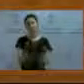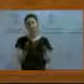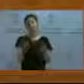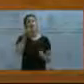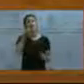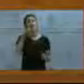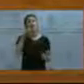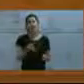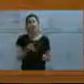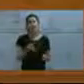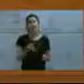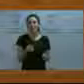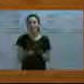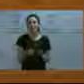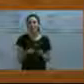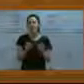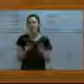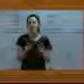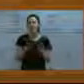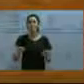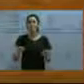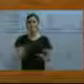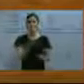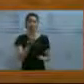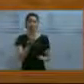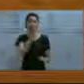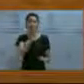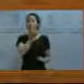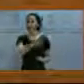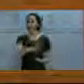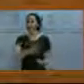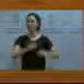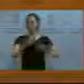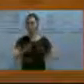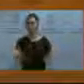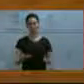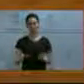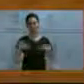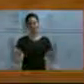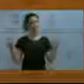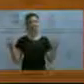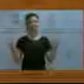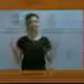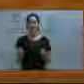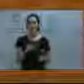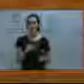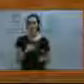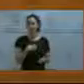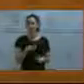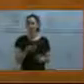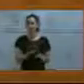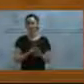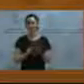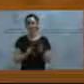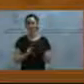no les estropee su discurso. De todas maneras, no debe sorprendernos que se convierta en un